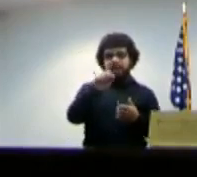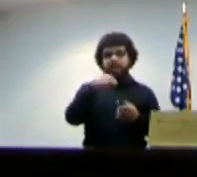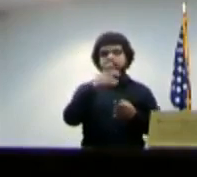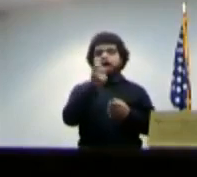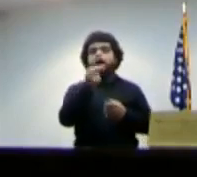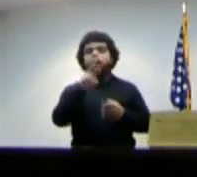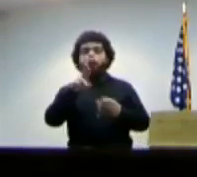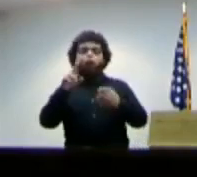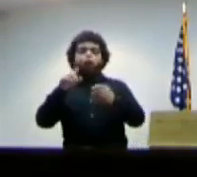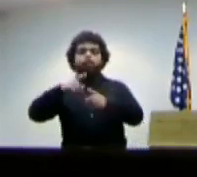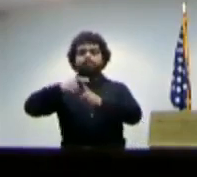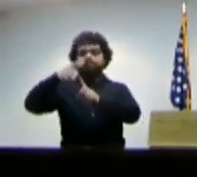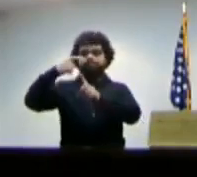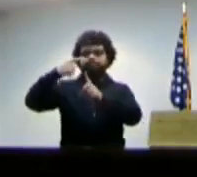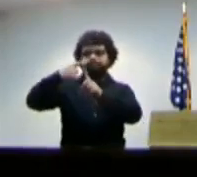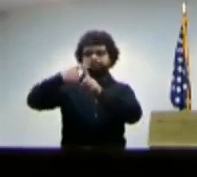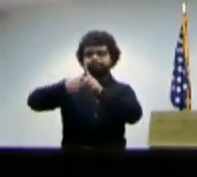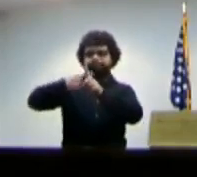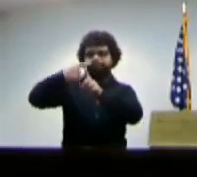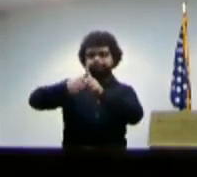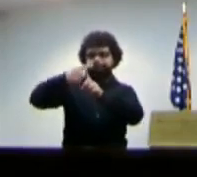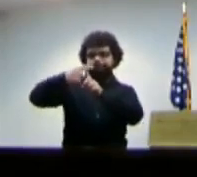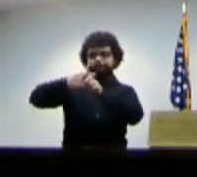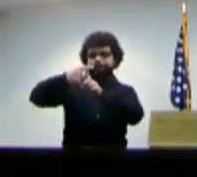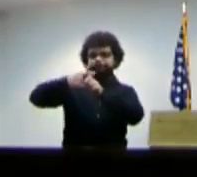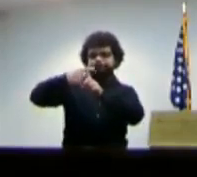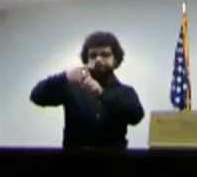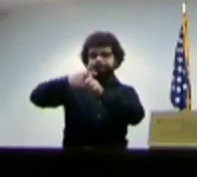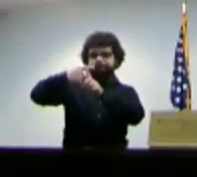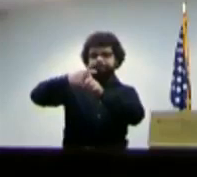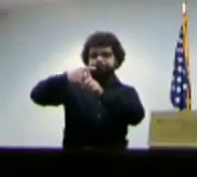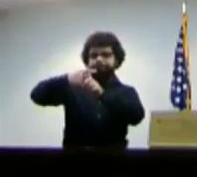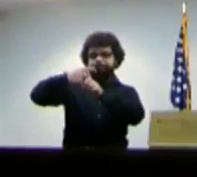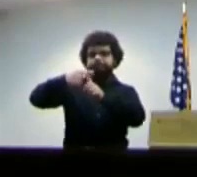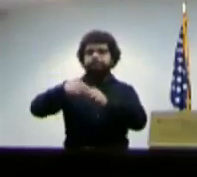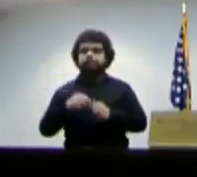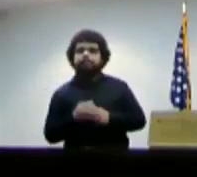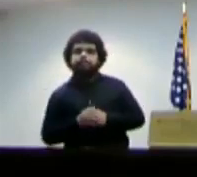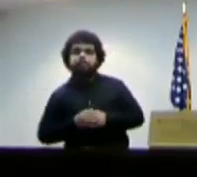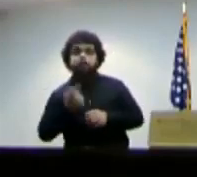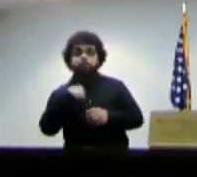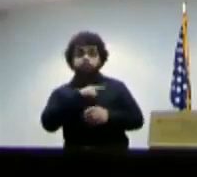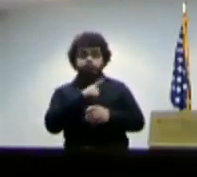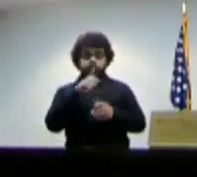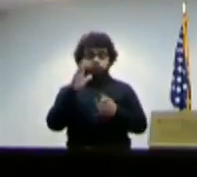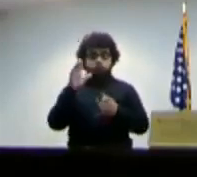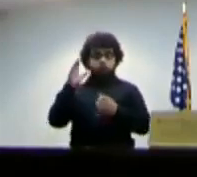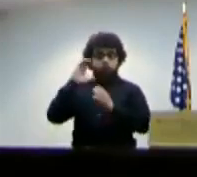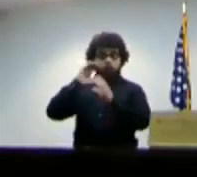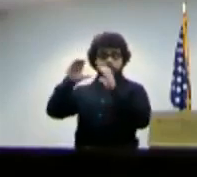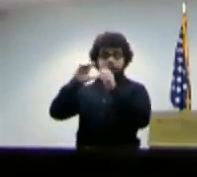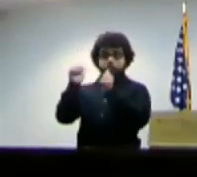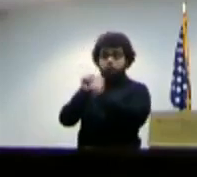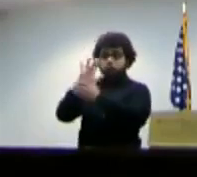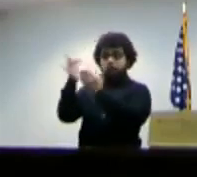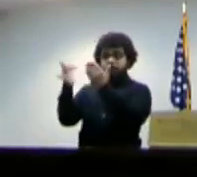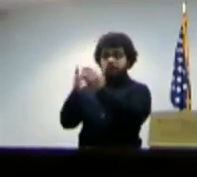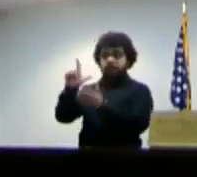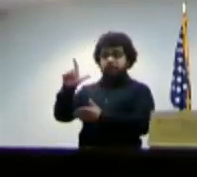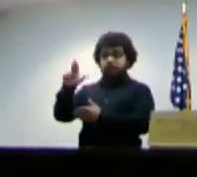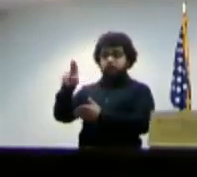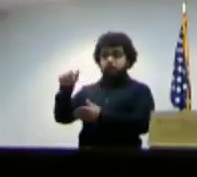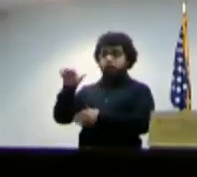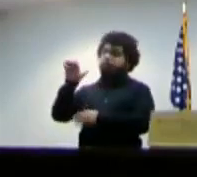unidades, nosotros nos comunicamos con las áreas técnicas de Luma y le informamos, mira,